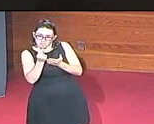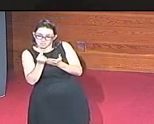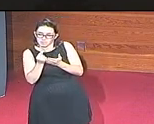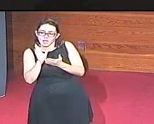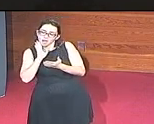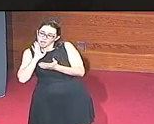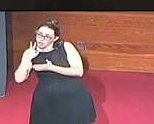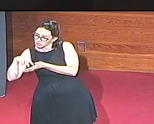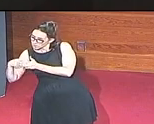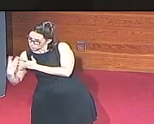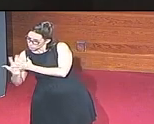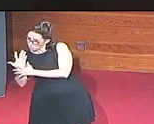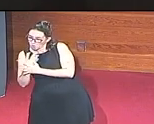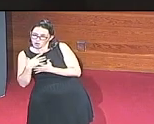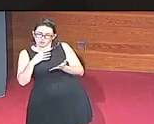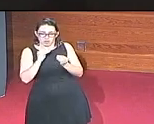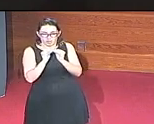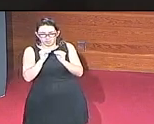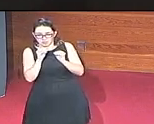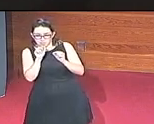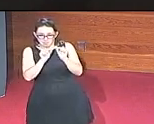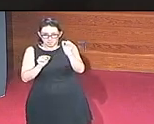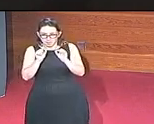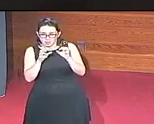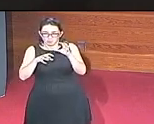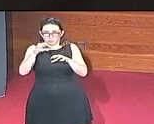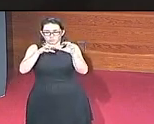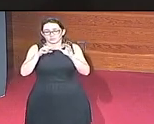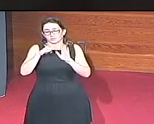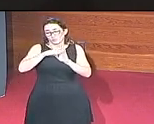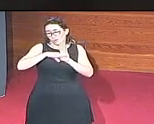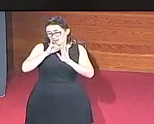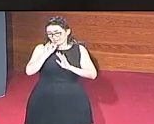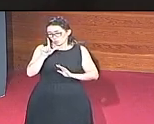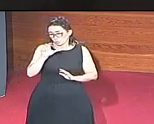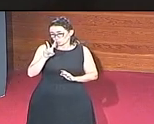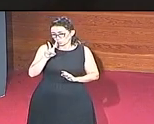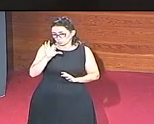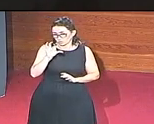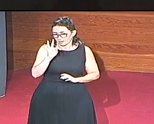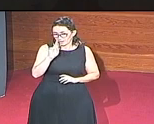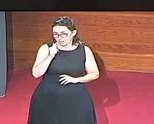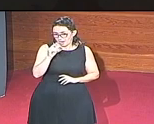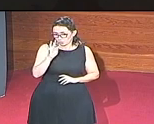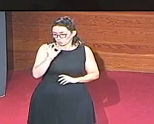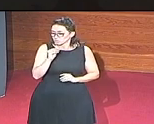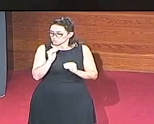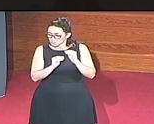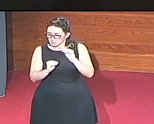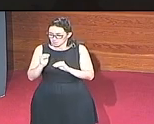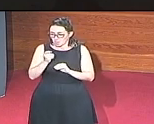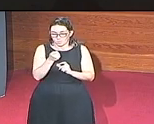cómo fue aquella no poco a poco con illustrator y vamos formando todo